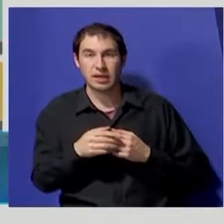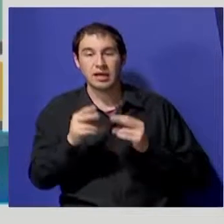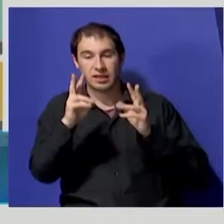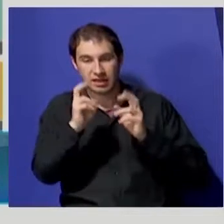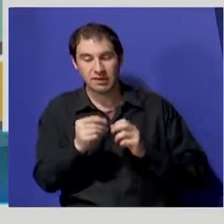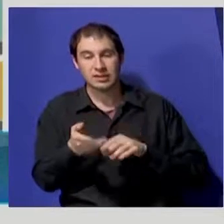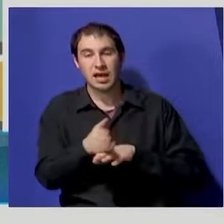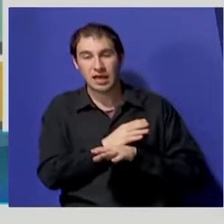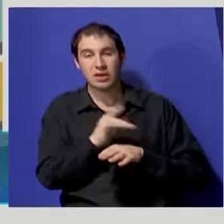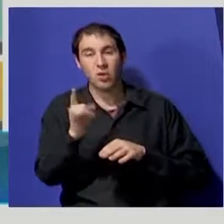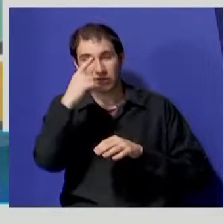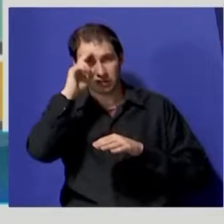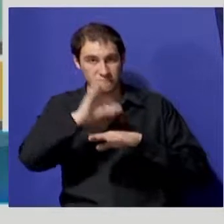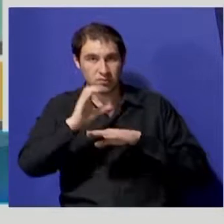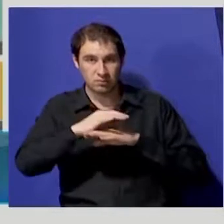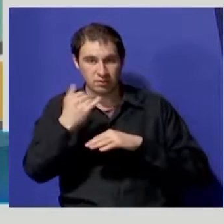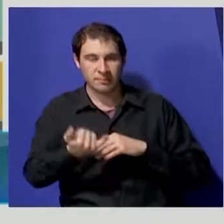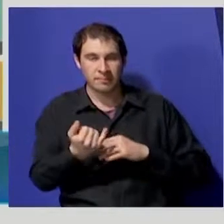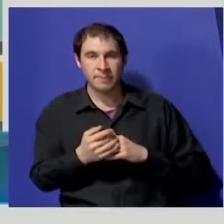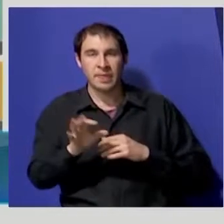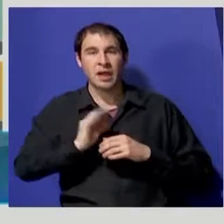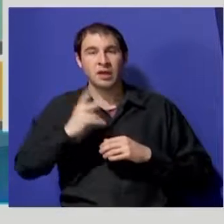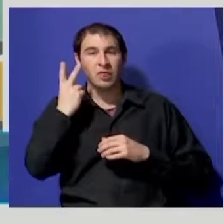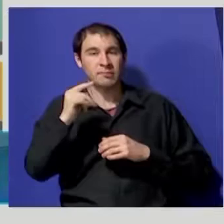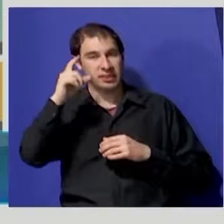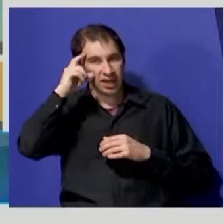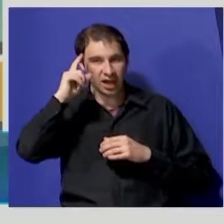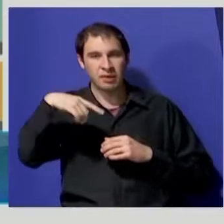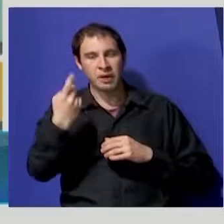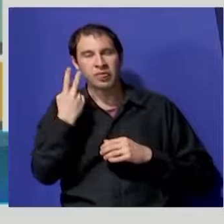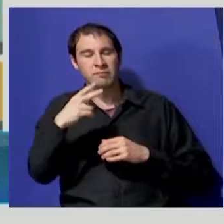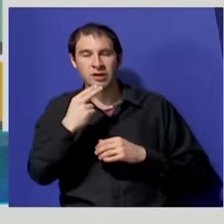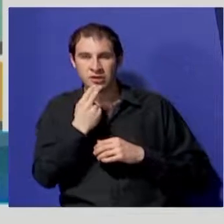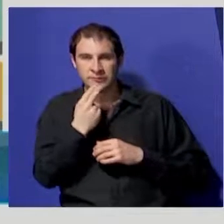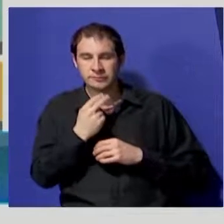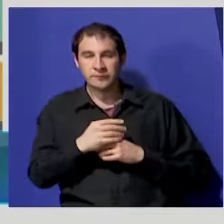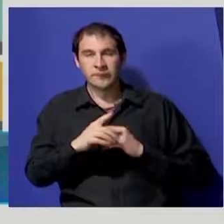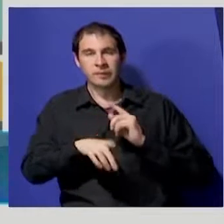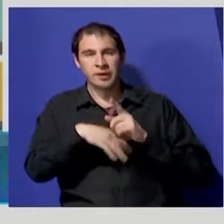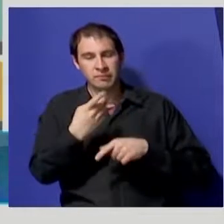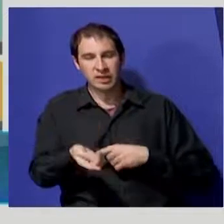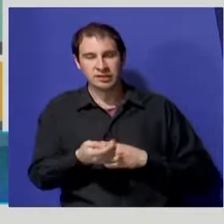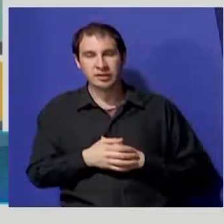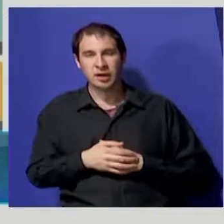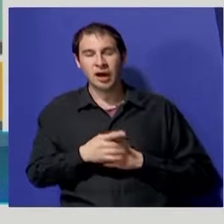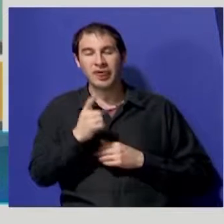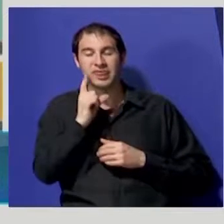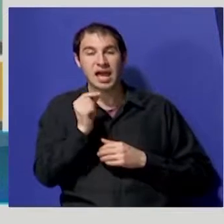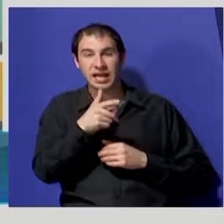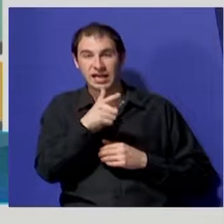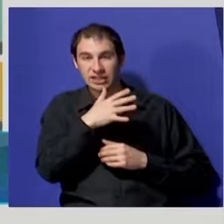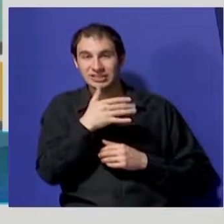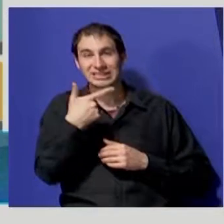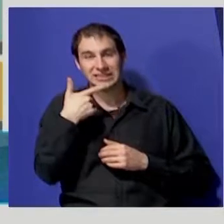análisis realizados con la Universidad Nacional de Cuyo en el año 2010 y en el año 2011. Y luego, el 14 de